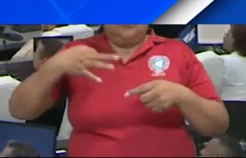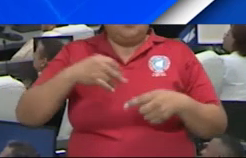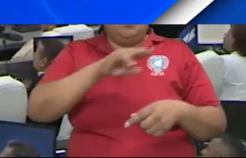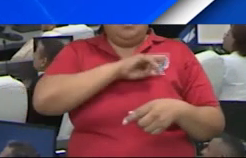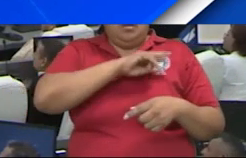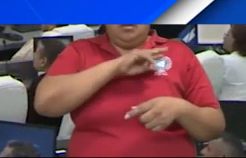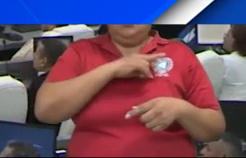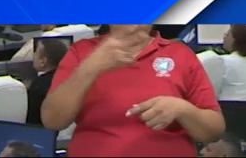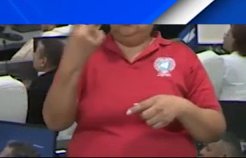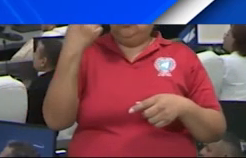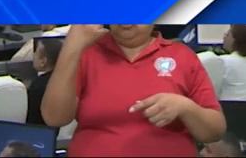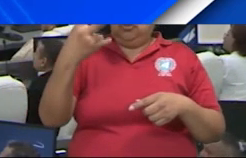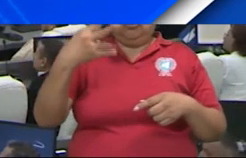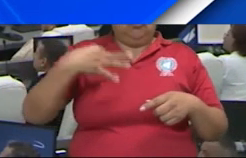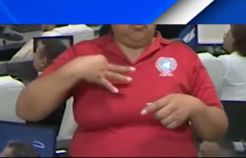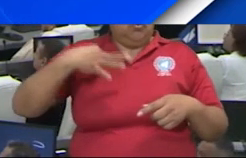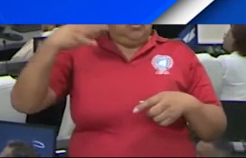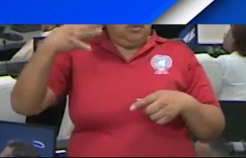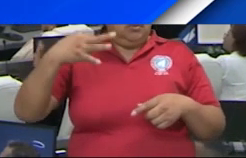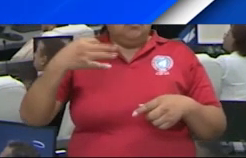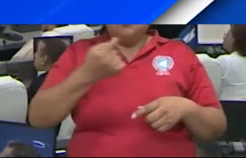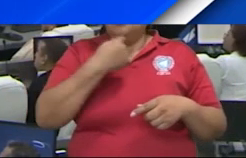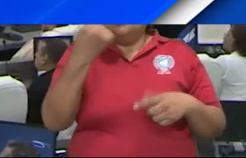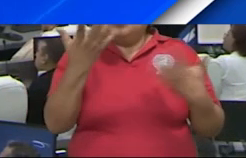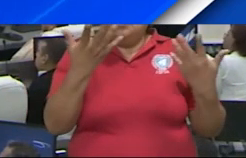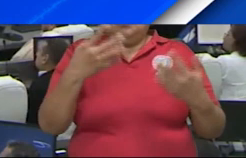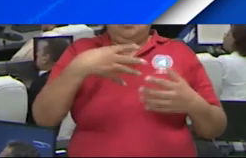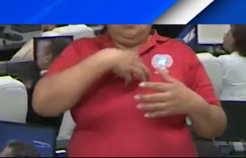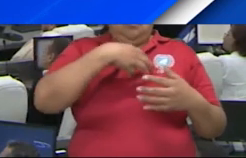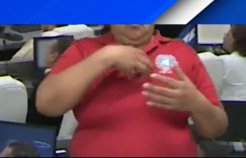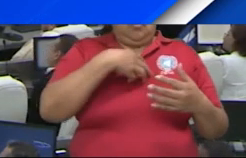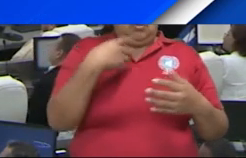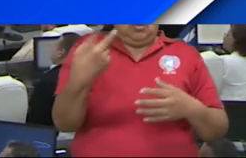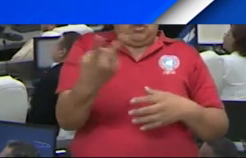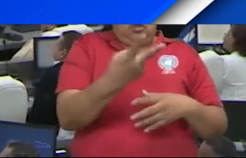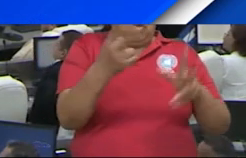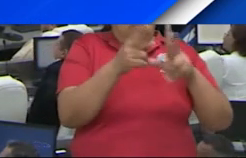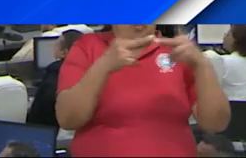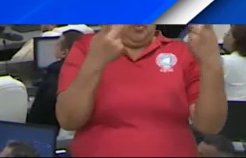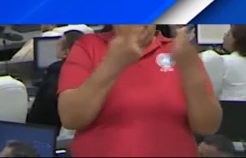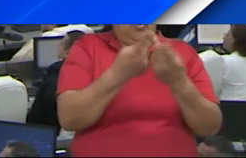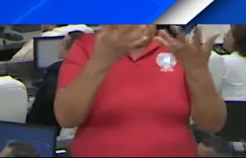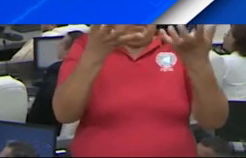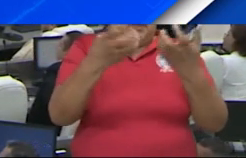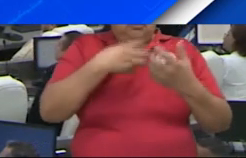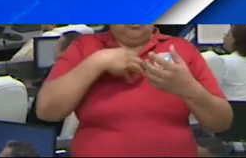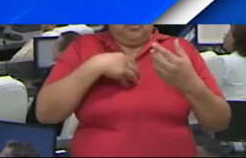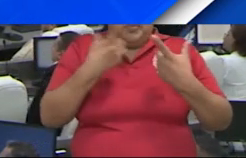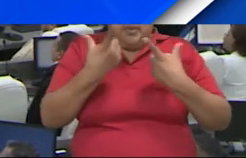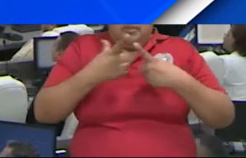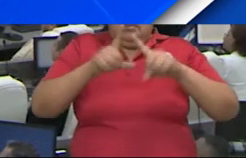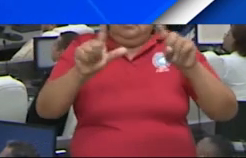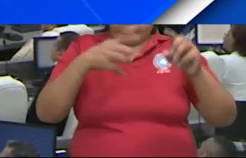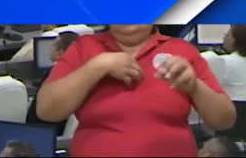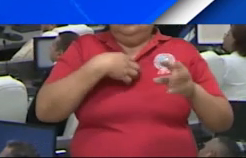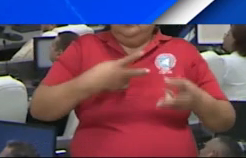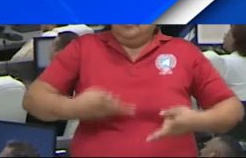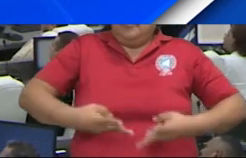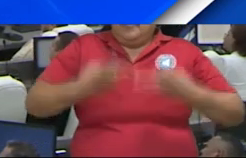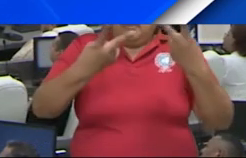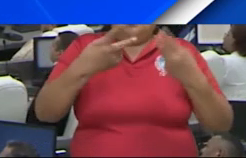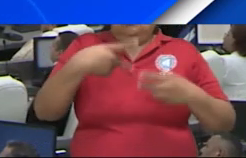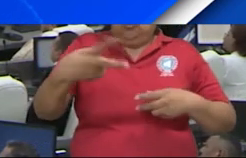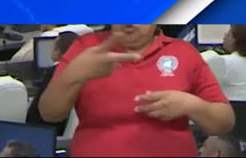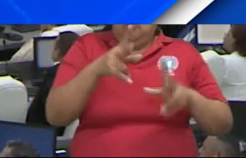voluntades: voluntad de los pueblos que buscan su independencia, su libertad, buscan la